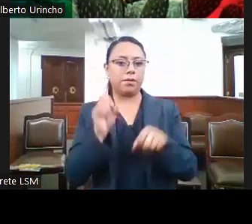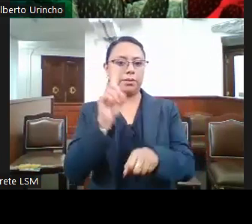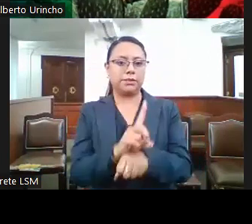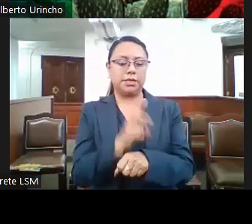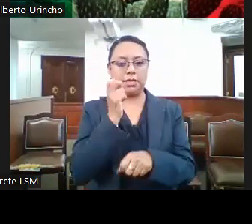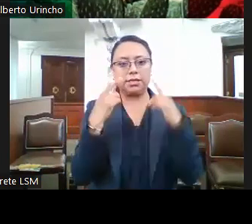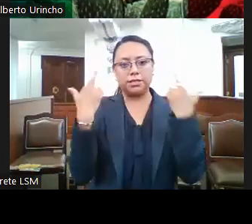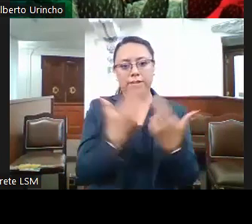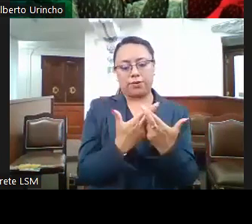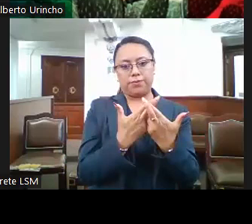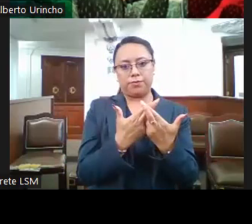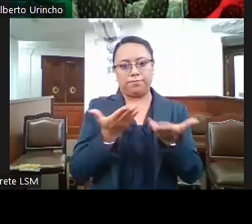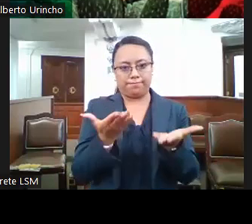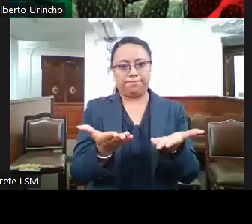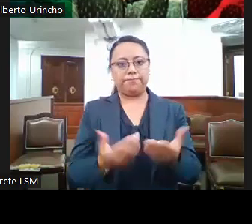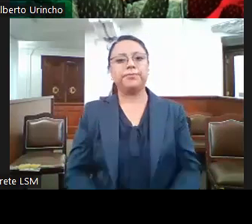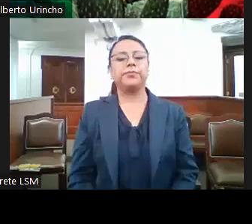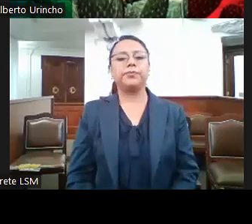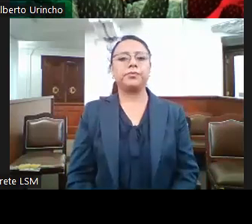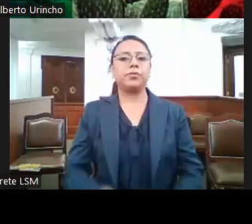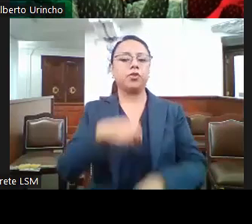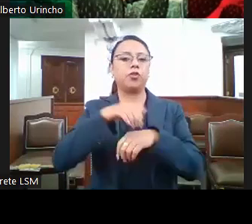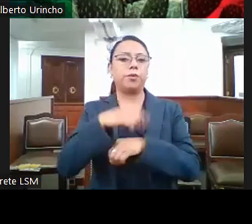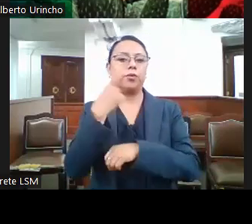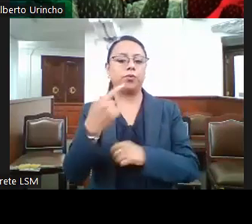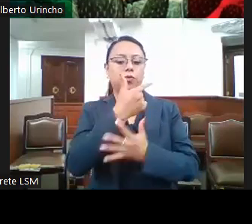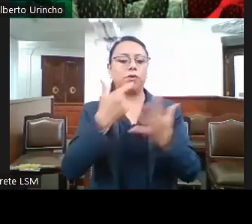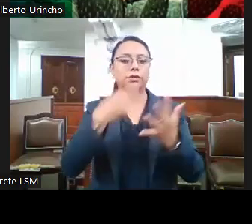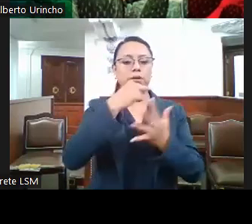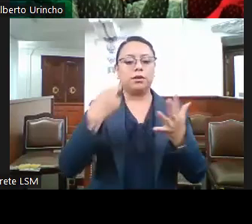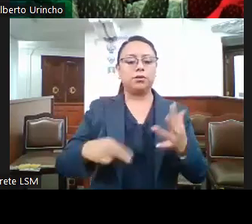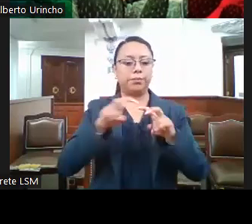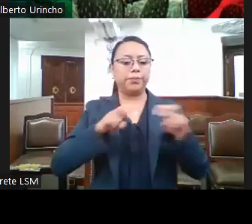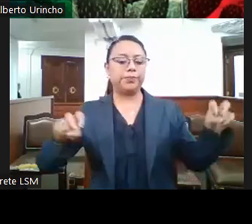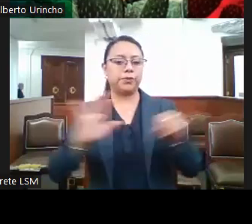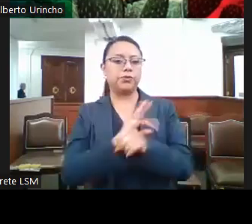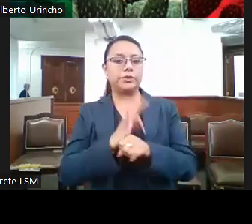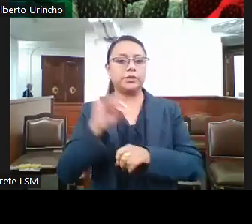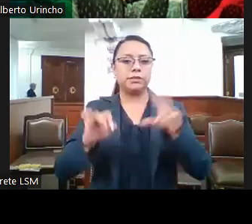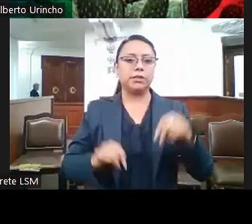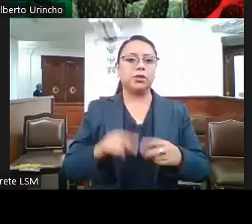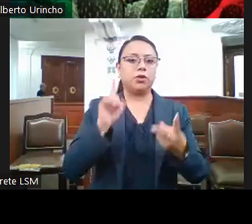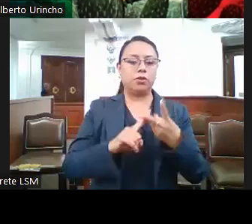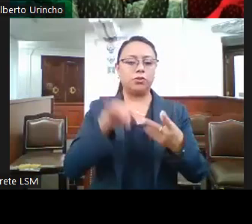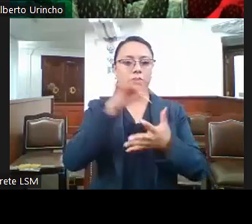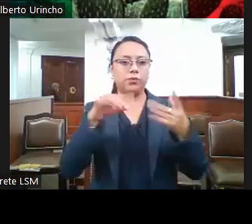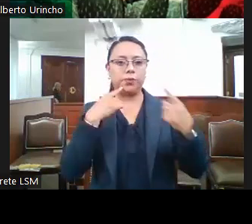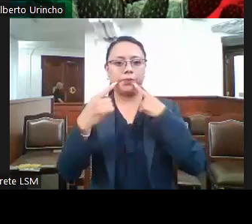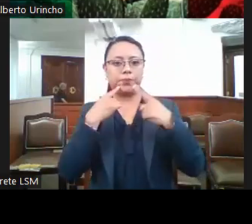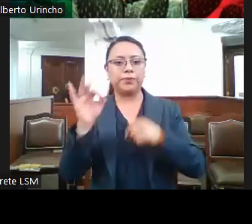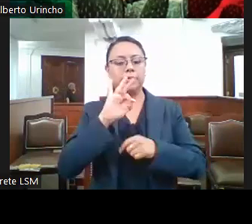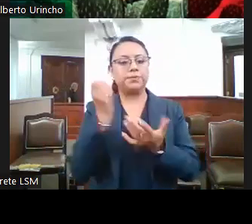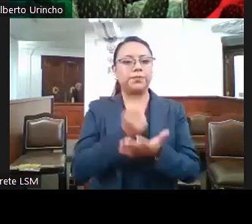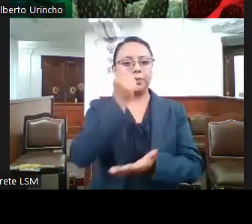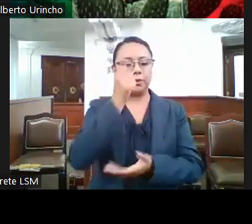a su consideración es el siguiente. Número uno, lista de asistencia y verificación de quórum. Número dos, lectura y discusión y, en su caso, aprobación del